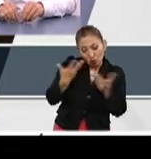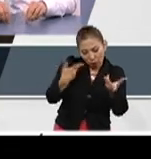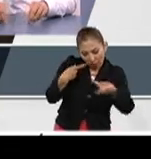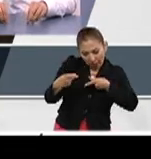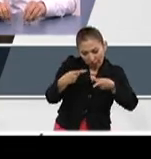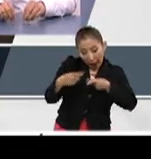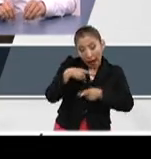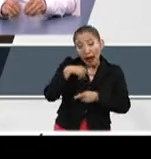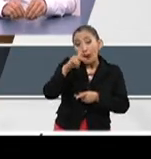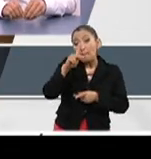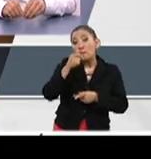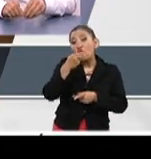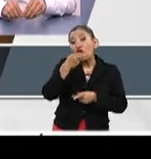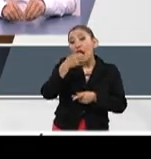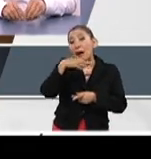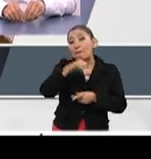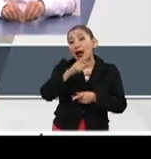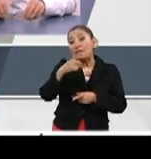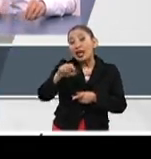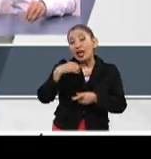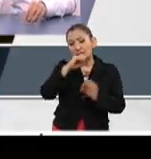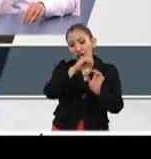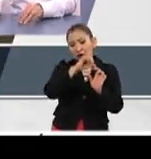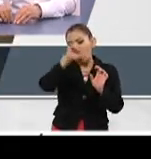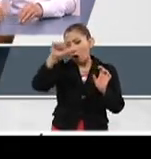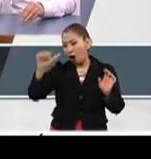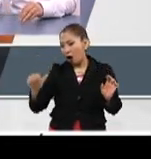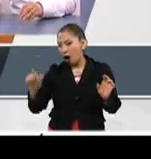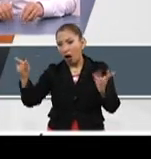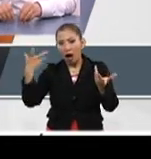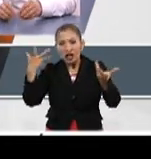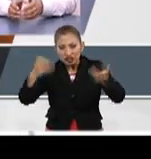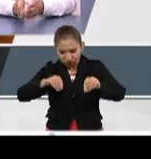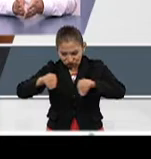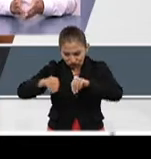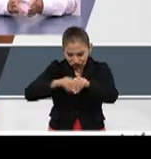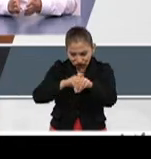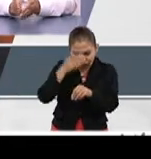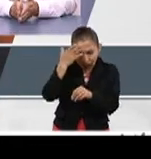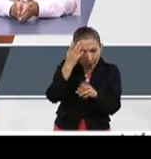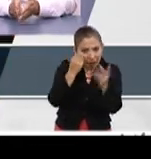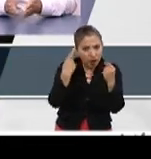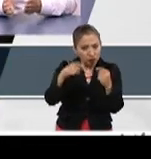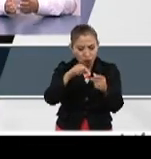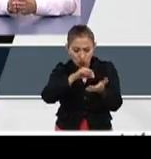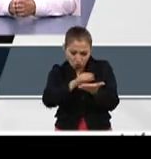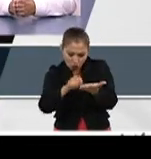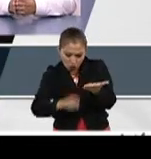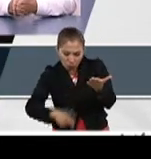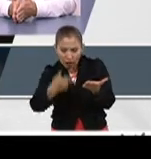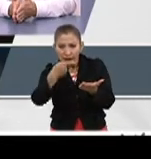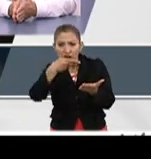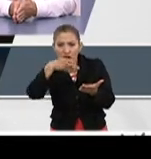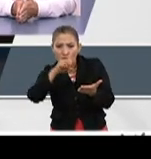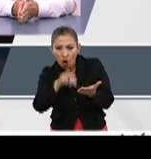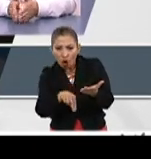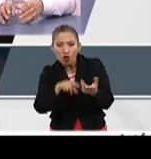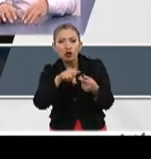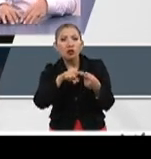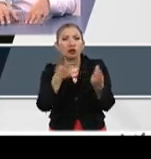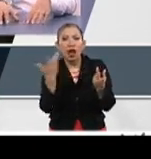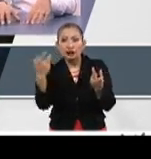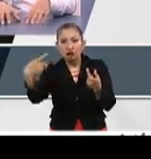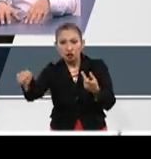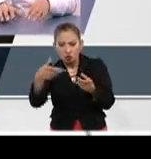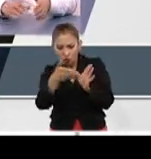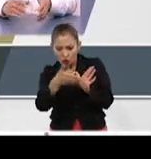un programa desde cero hasta la operación, ¿no? O sea, aprenderán a hacer su guión, aprenderán a hacer como